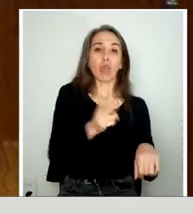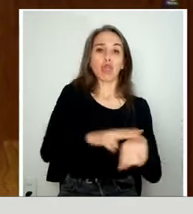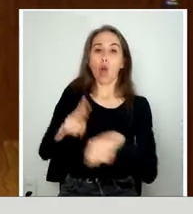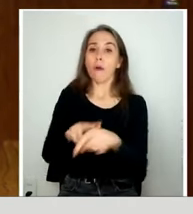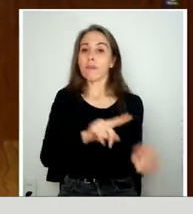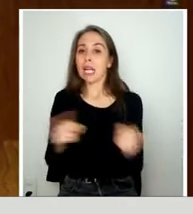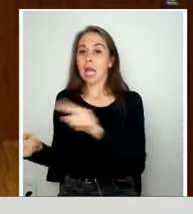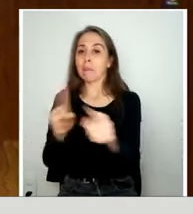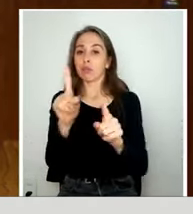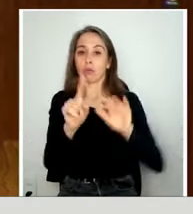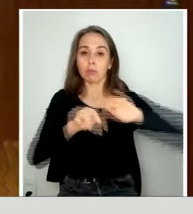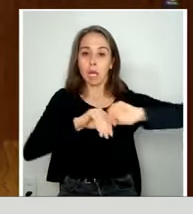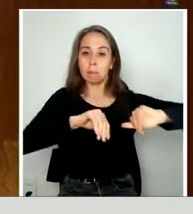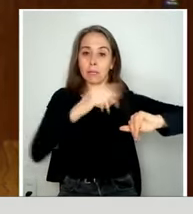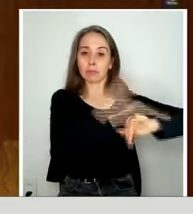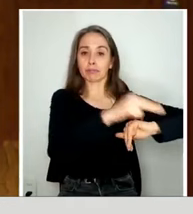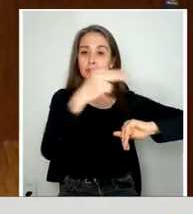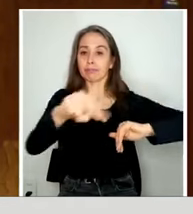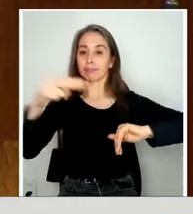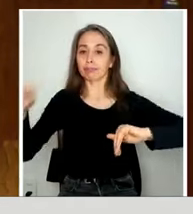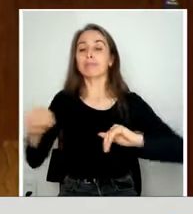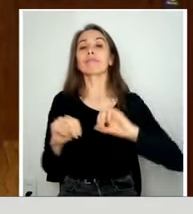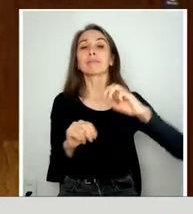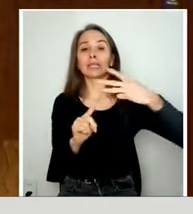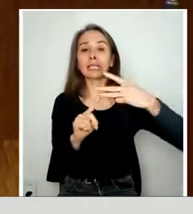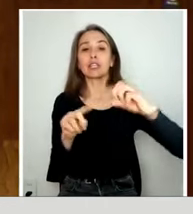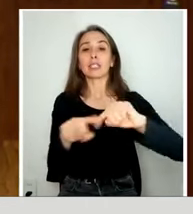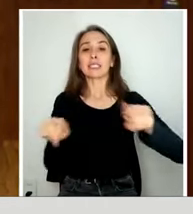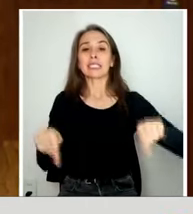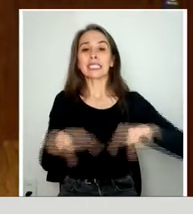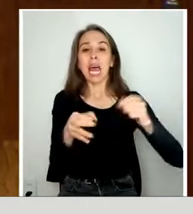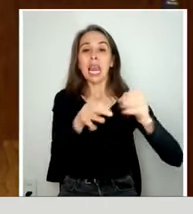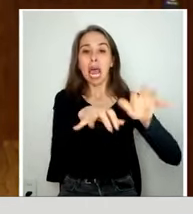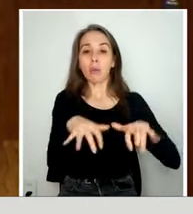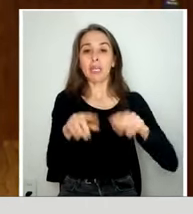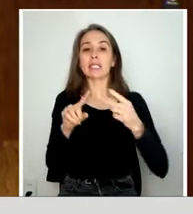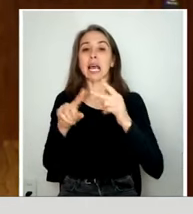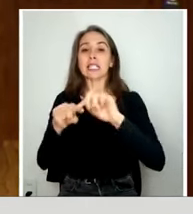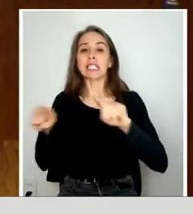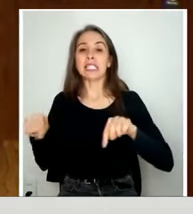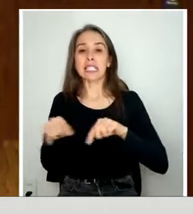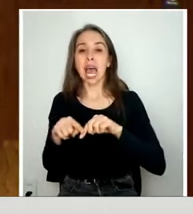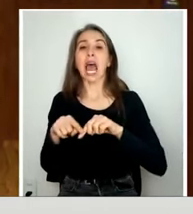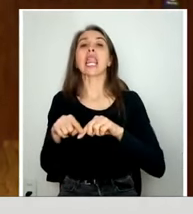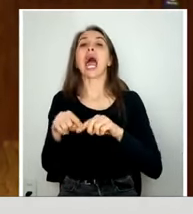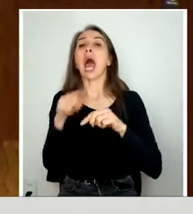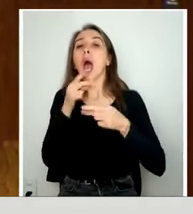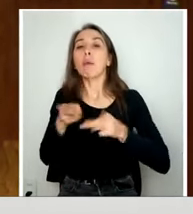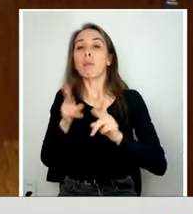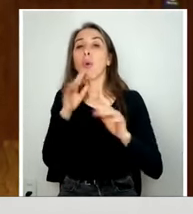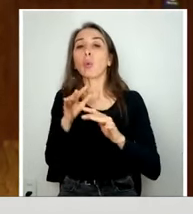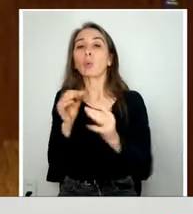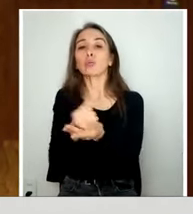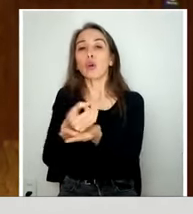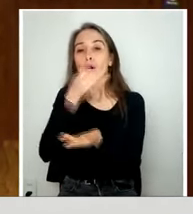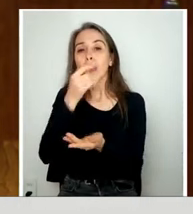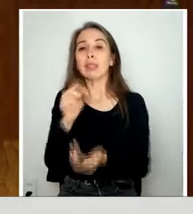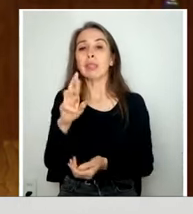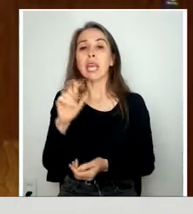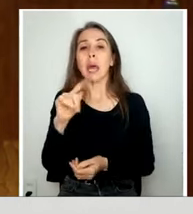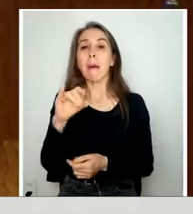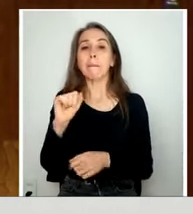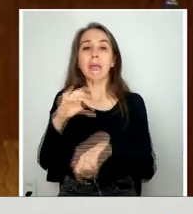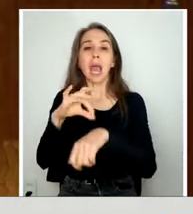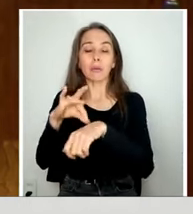establecer las reglas aplicables a la sala de audiencias la sala de autorizaciones de uso terapéutico y la sala revisora su conformación la designación de